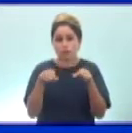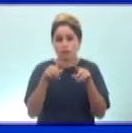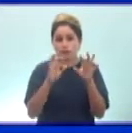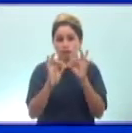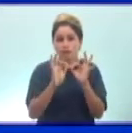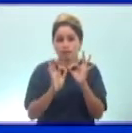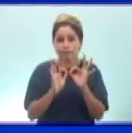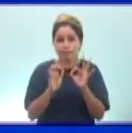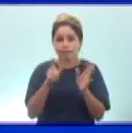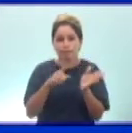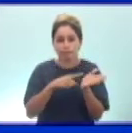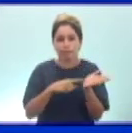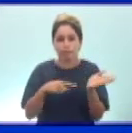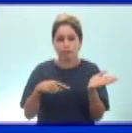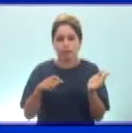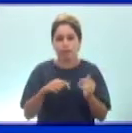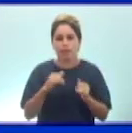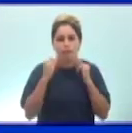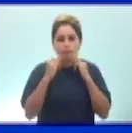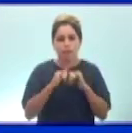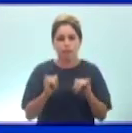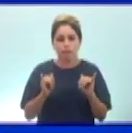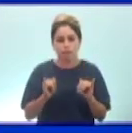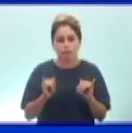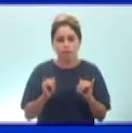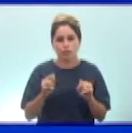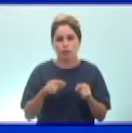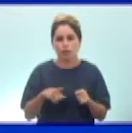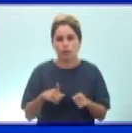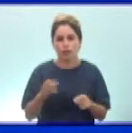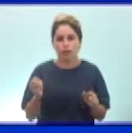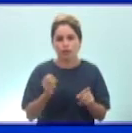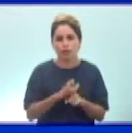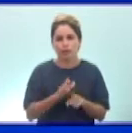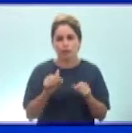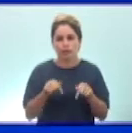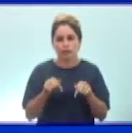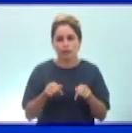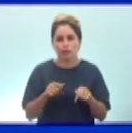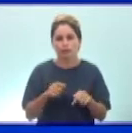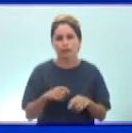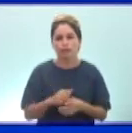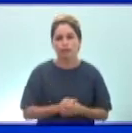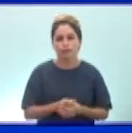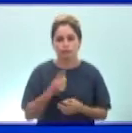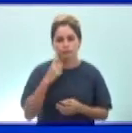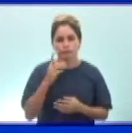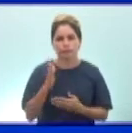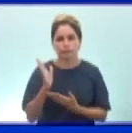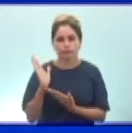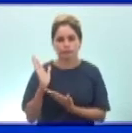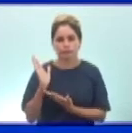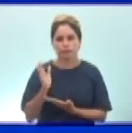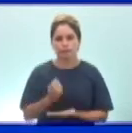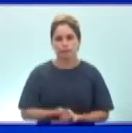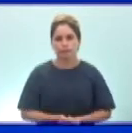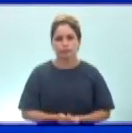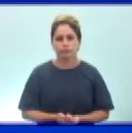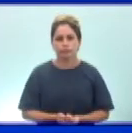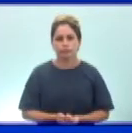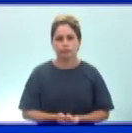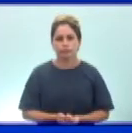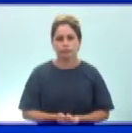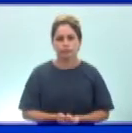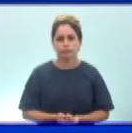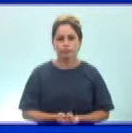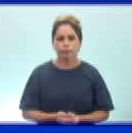esa es la información que me brinda inicial la distribución electrónica a partir de esta notación NL a la X. También debemos